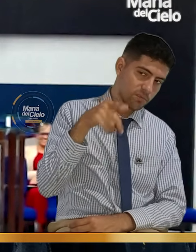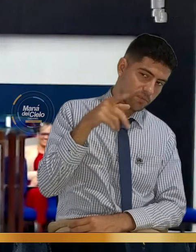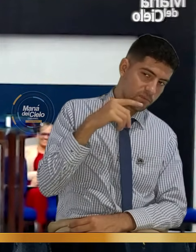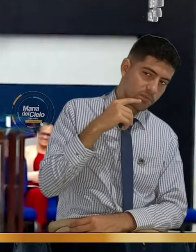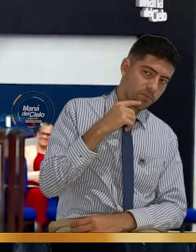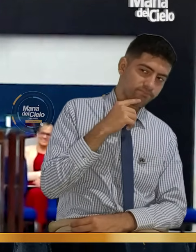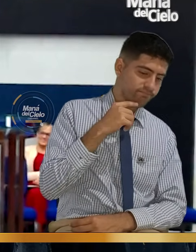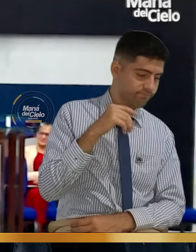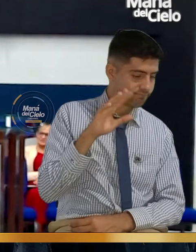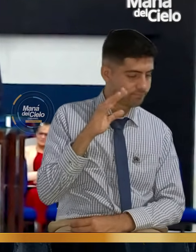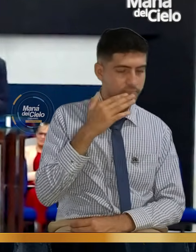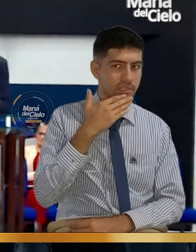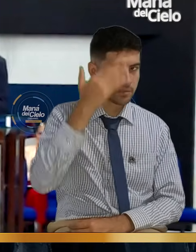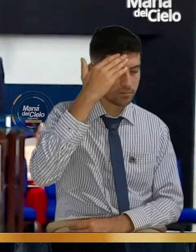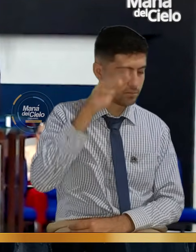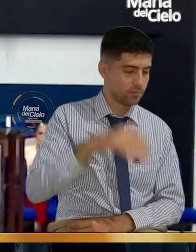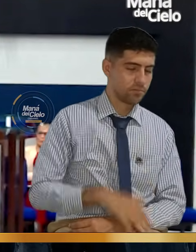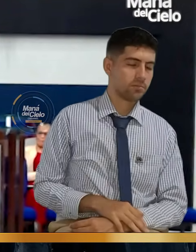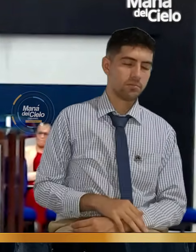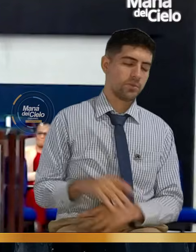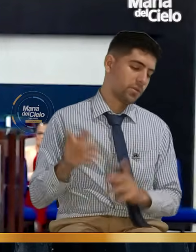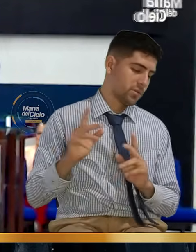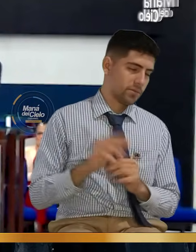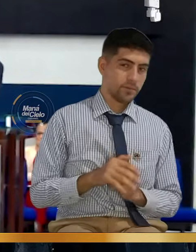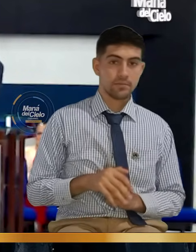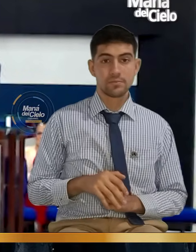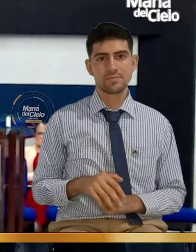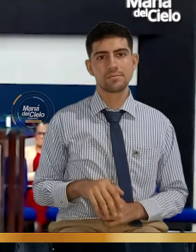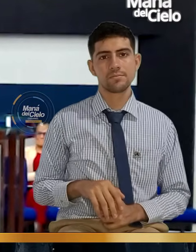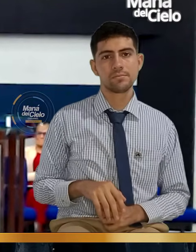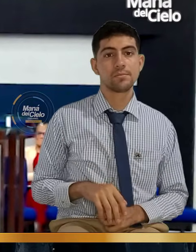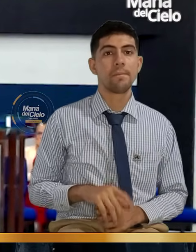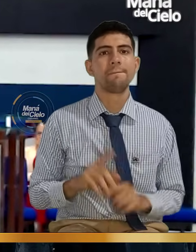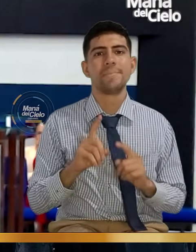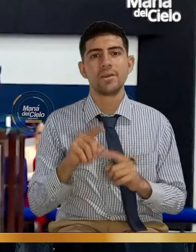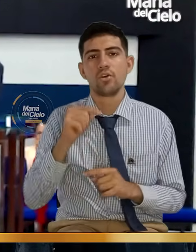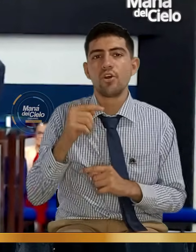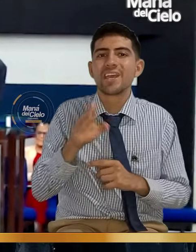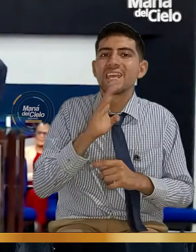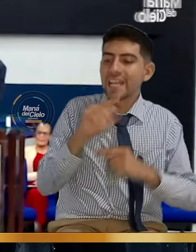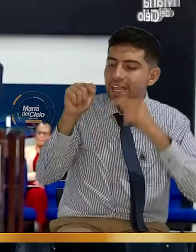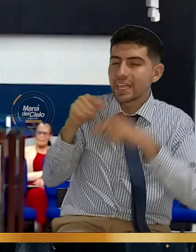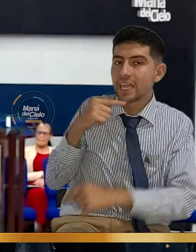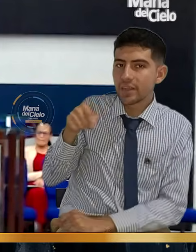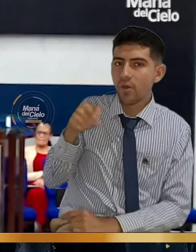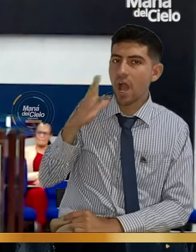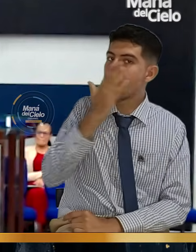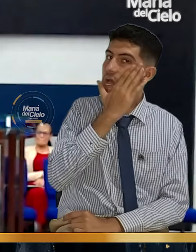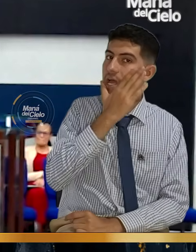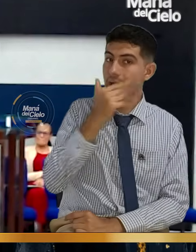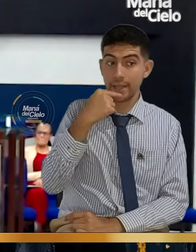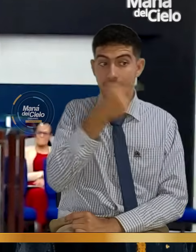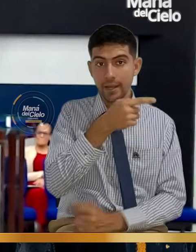Porque ya Agar le estaba haciendo mala cara a Sara y ya no la respetaba. Y Agar y Sara le